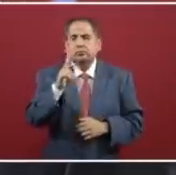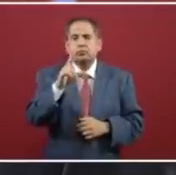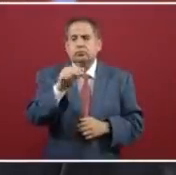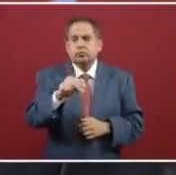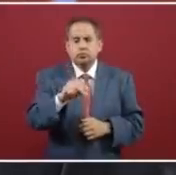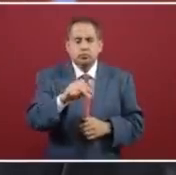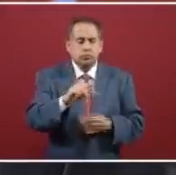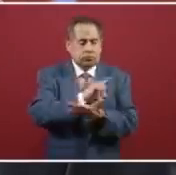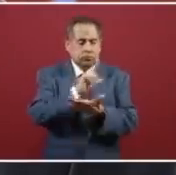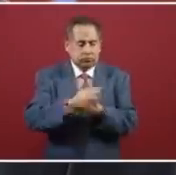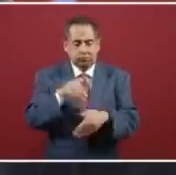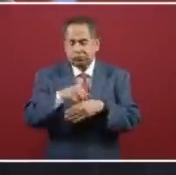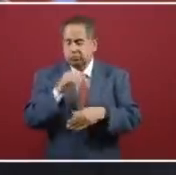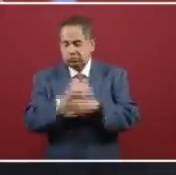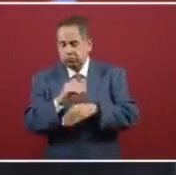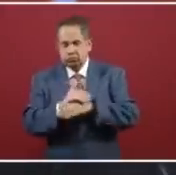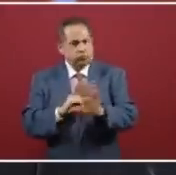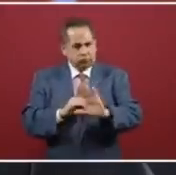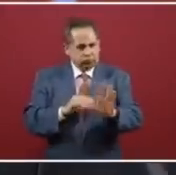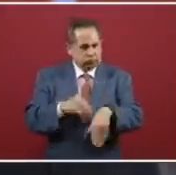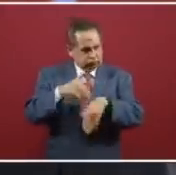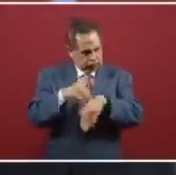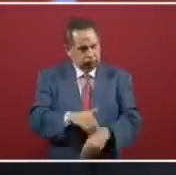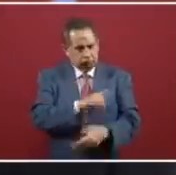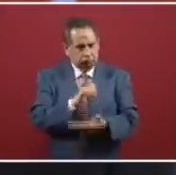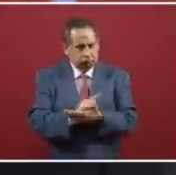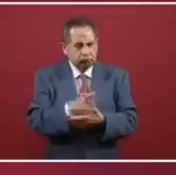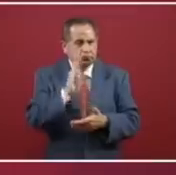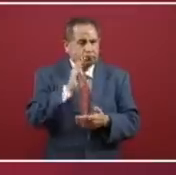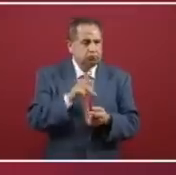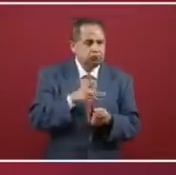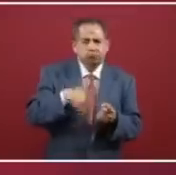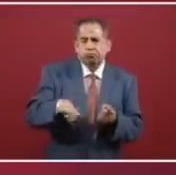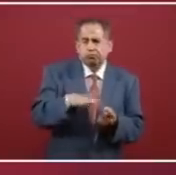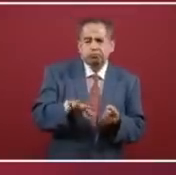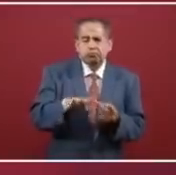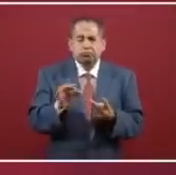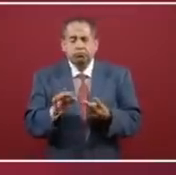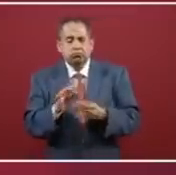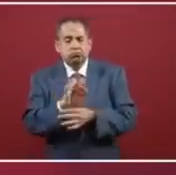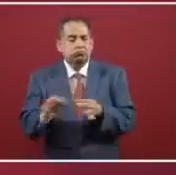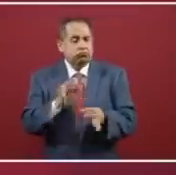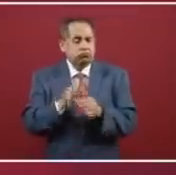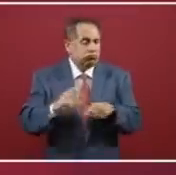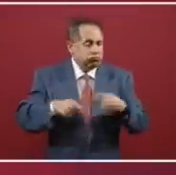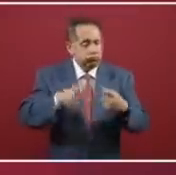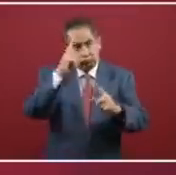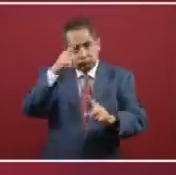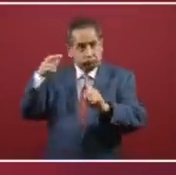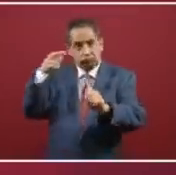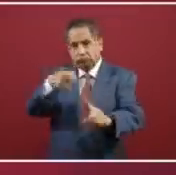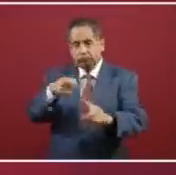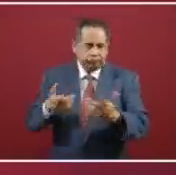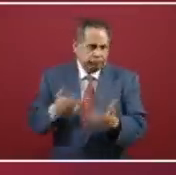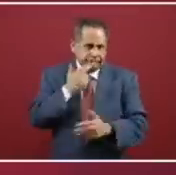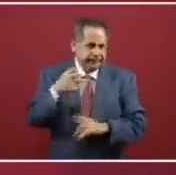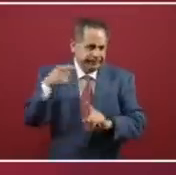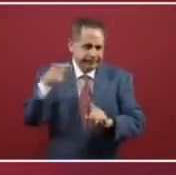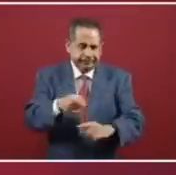fuera de la ley pero vamos a buscar cumplir los fines